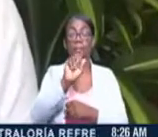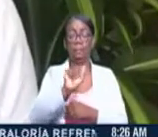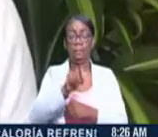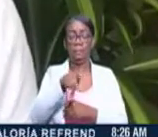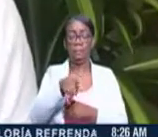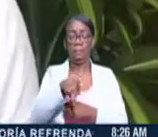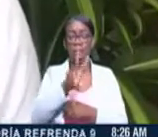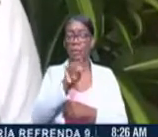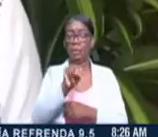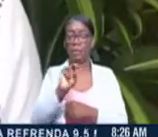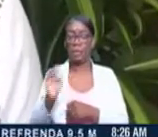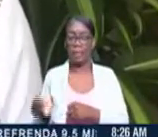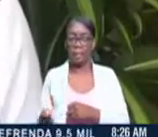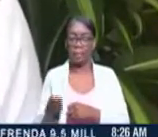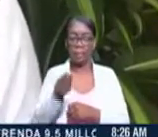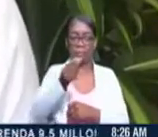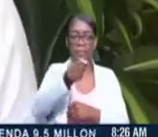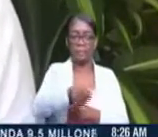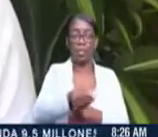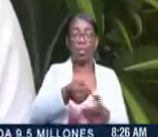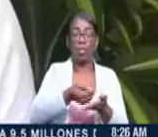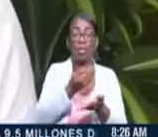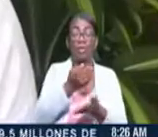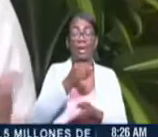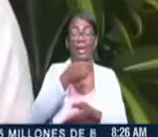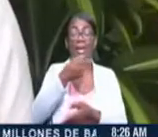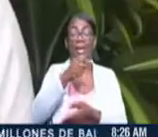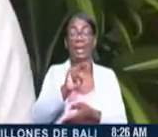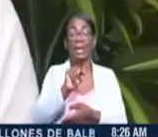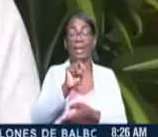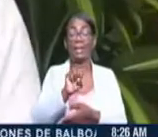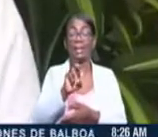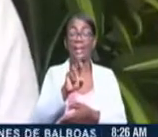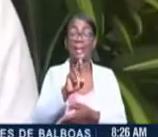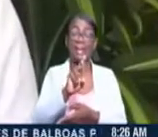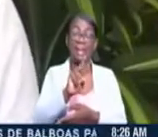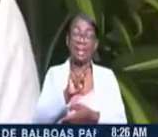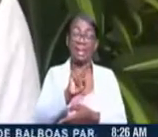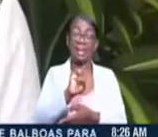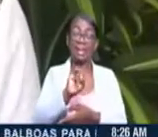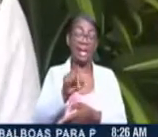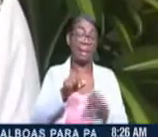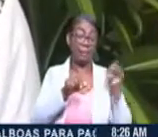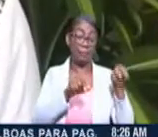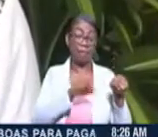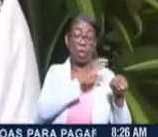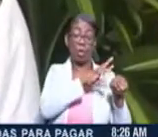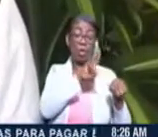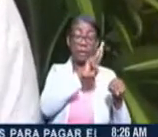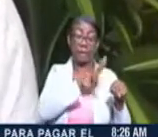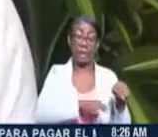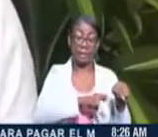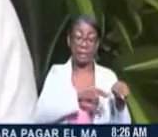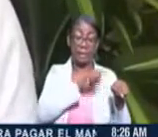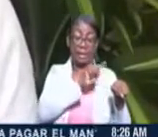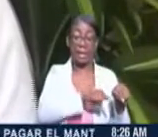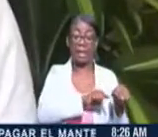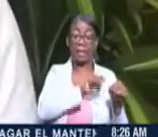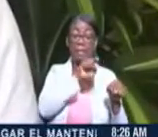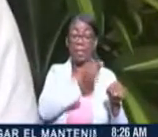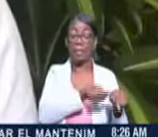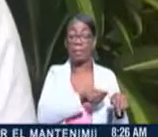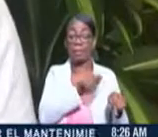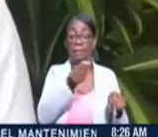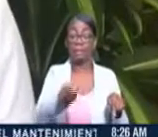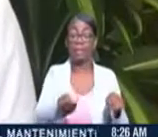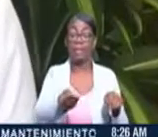genética. Se van a recibir unas tilapias grises y rojas de parte de Incopesca, que es el homólogo de la ARAP en